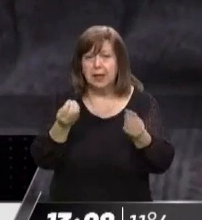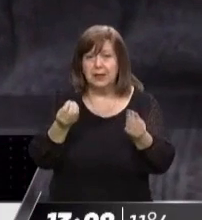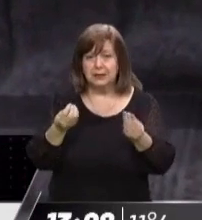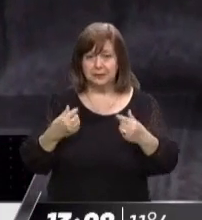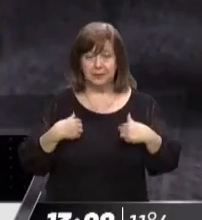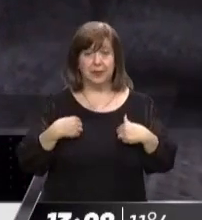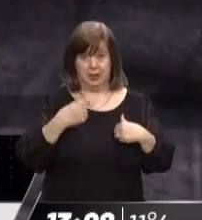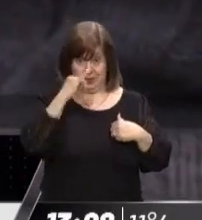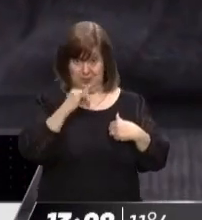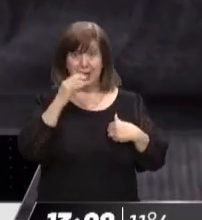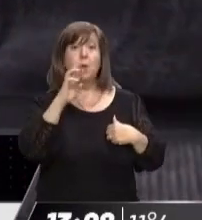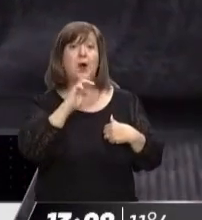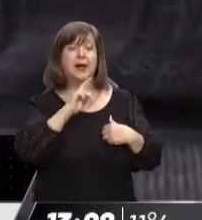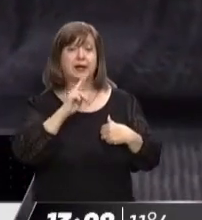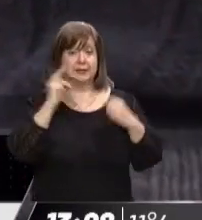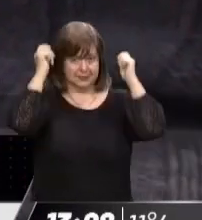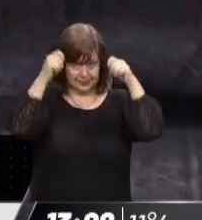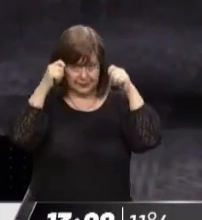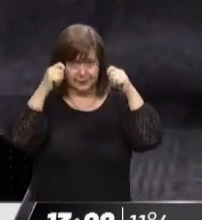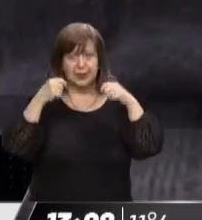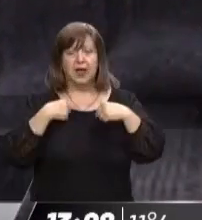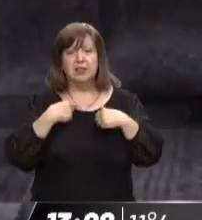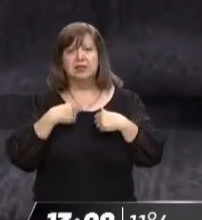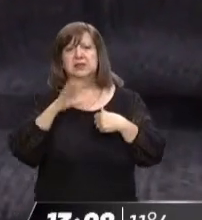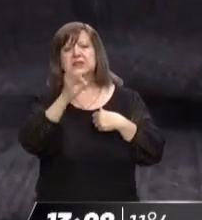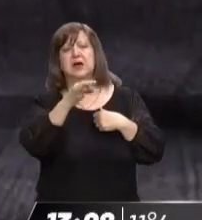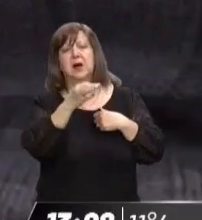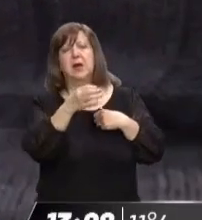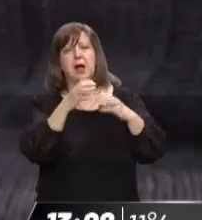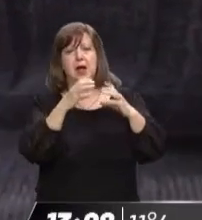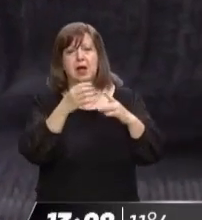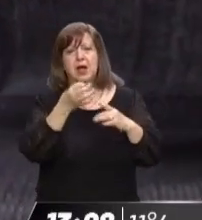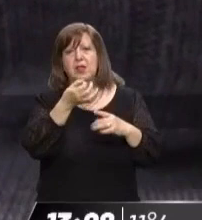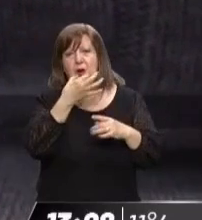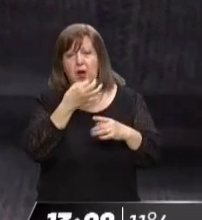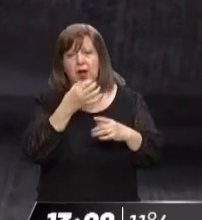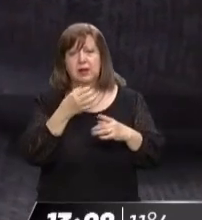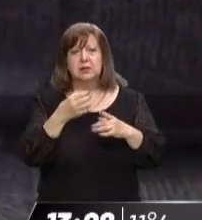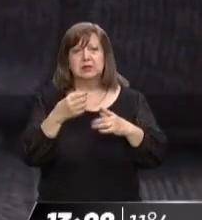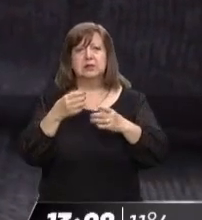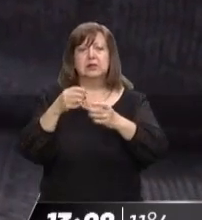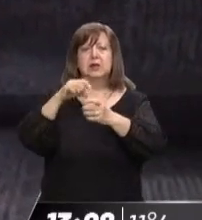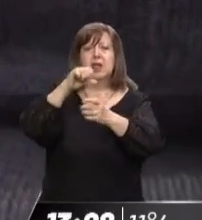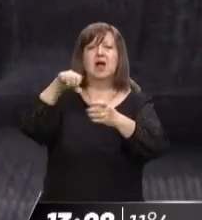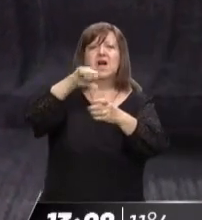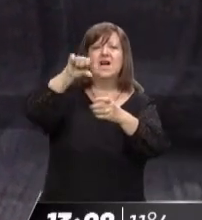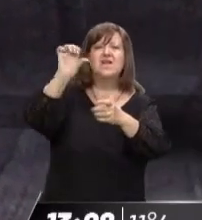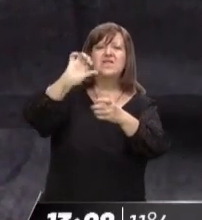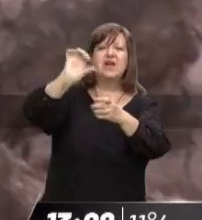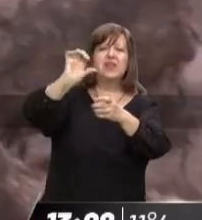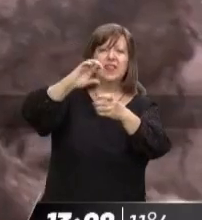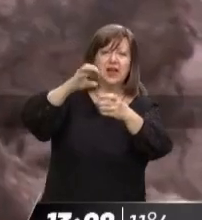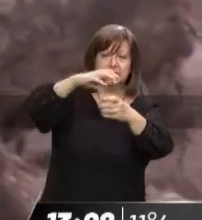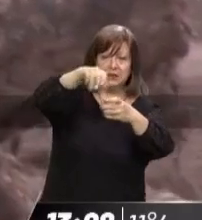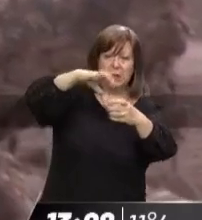Y los que vienen, que ya saben que se pueden drogar, los toman con bebida y están 2 o 3 días sin